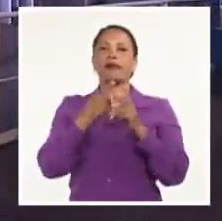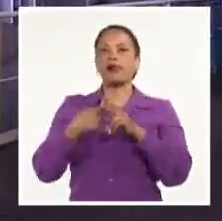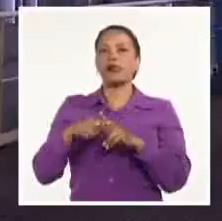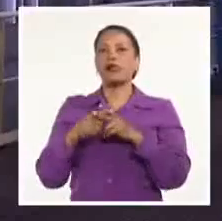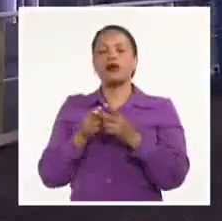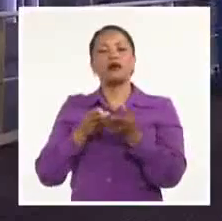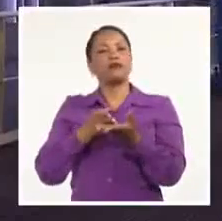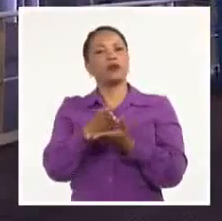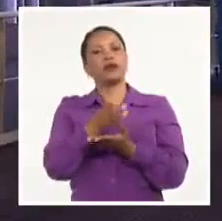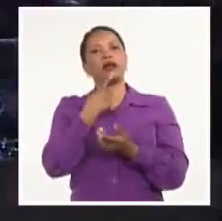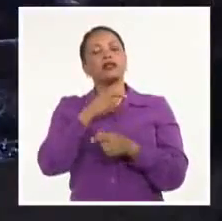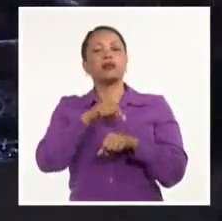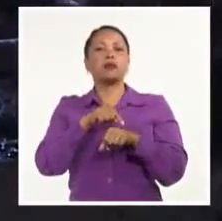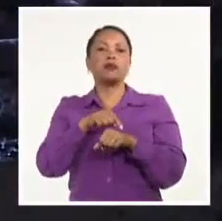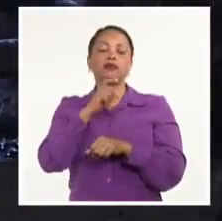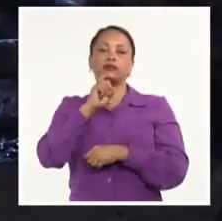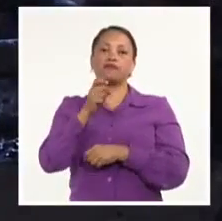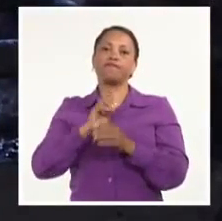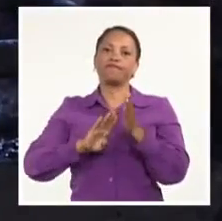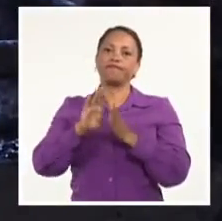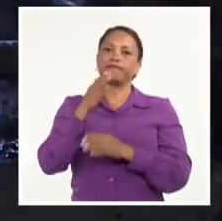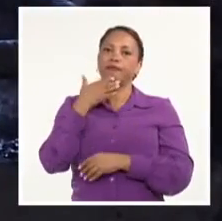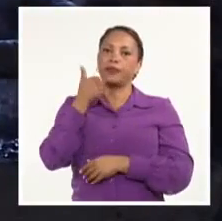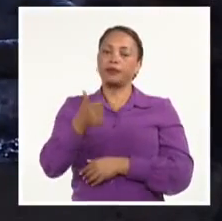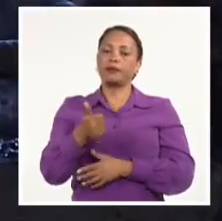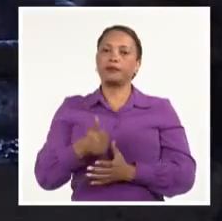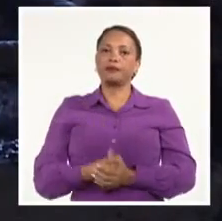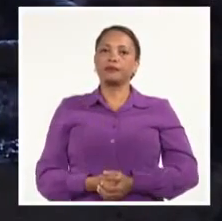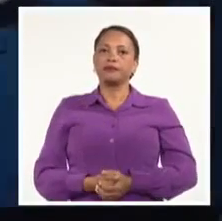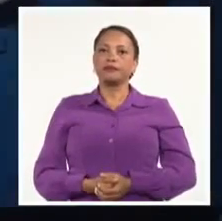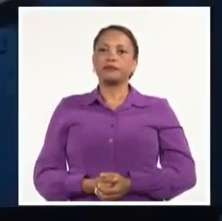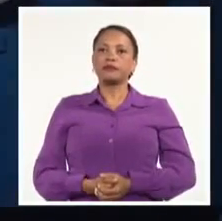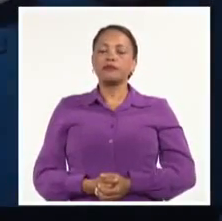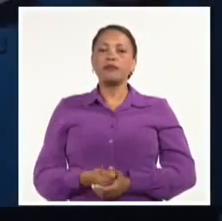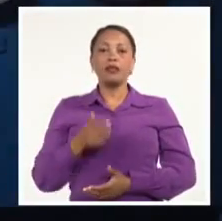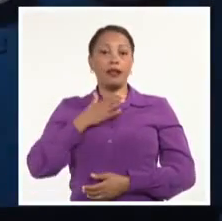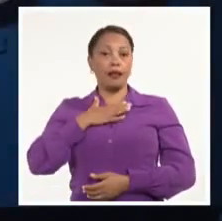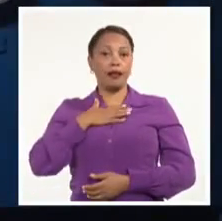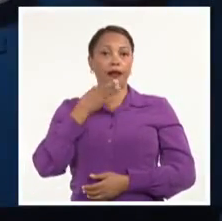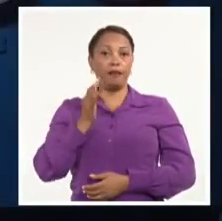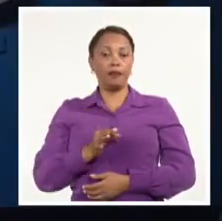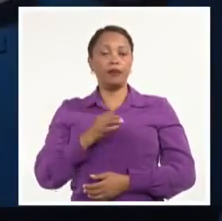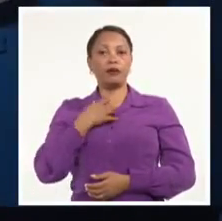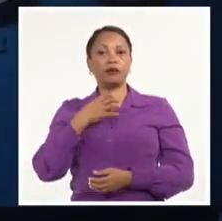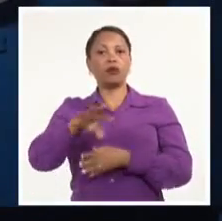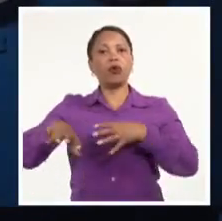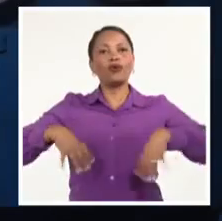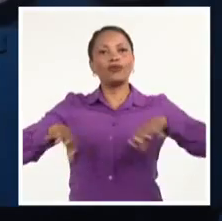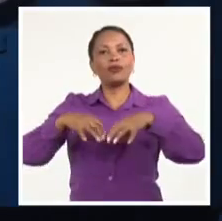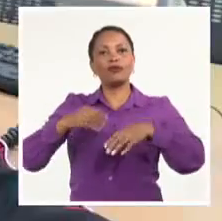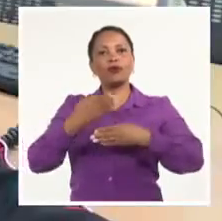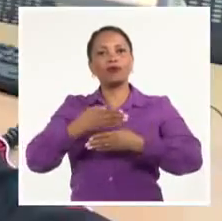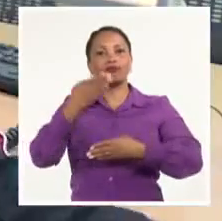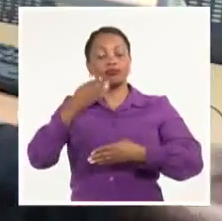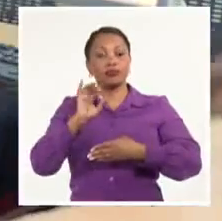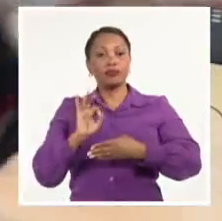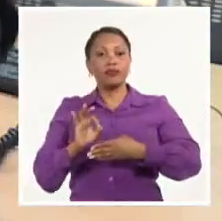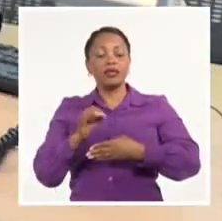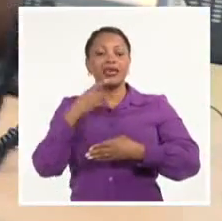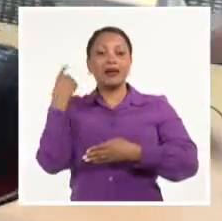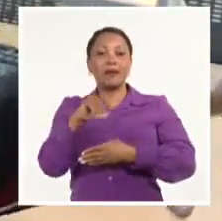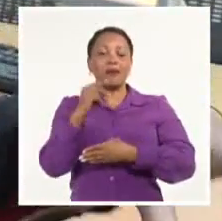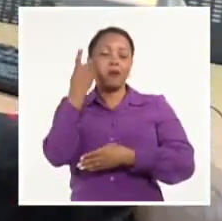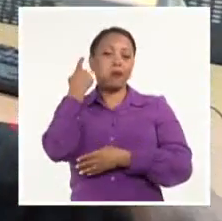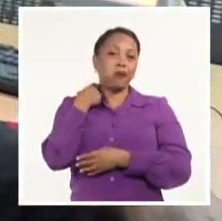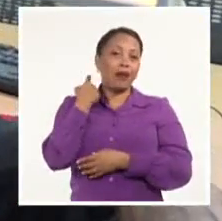que tiempos mejores permitan la intervención necesaria. Por las propias condiciones que tiene el bloque, que es una máquina que lleva muchos años de explotación y que